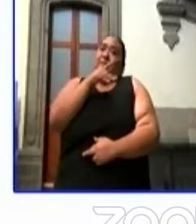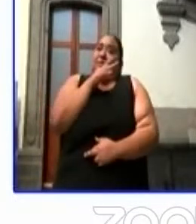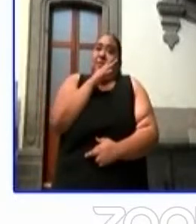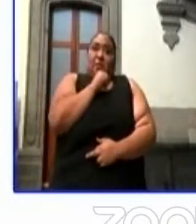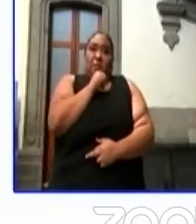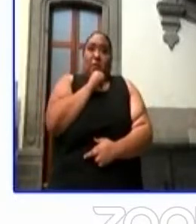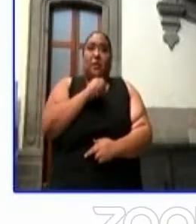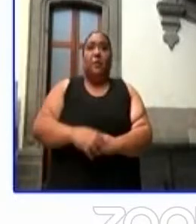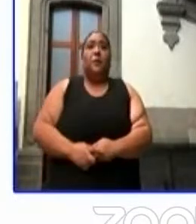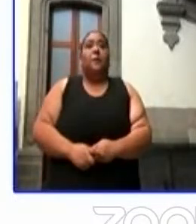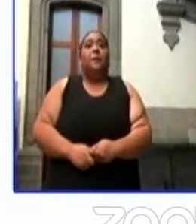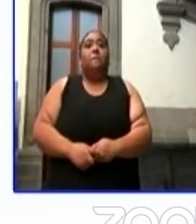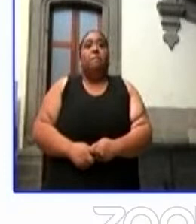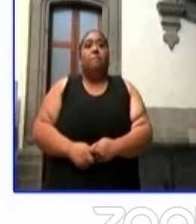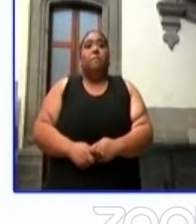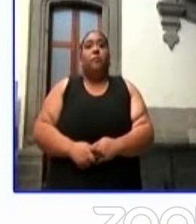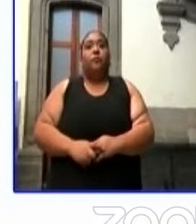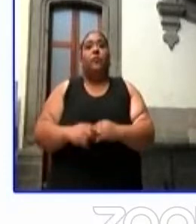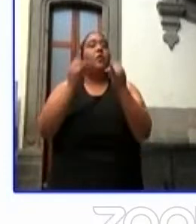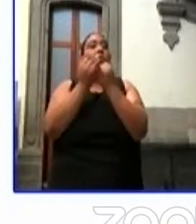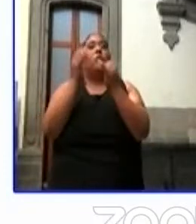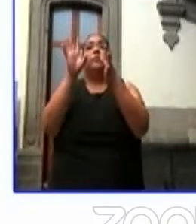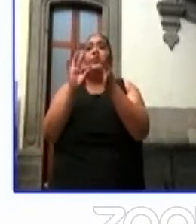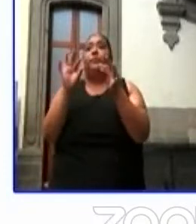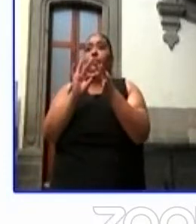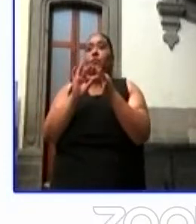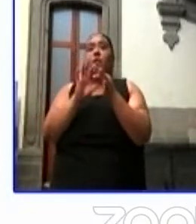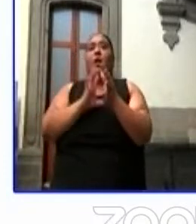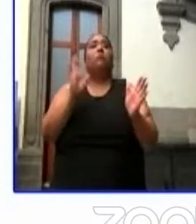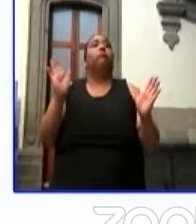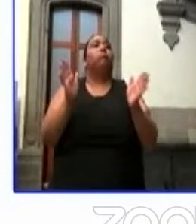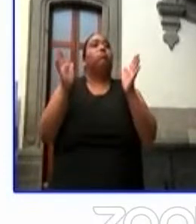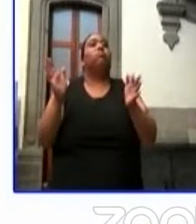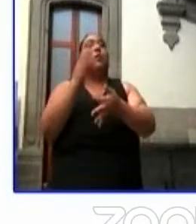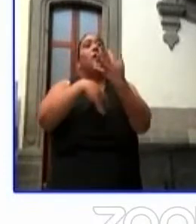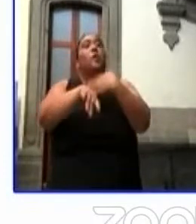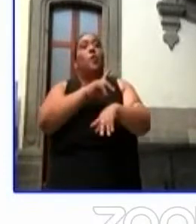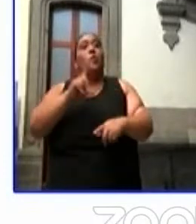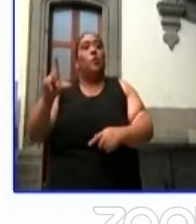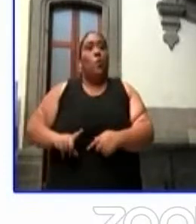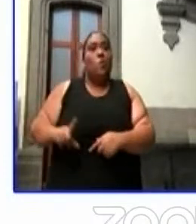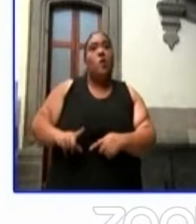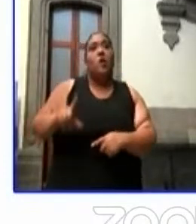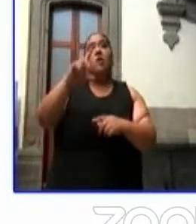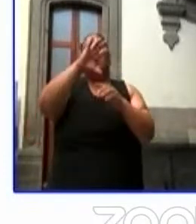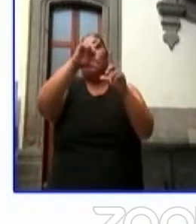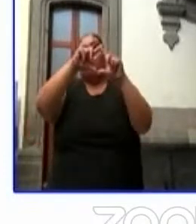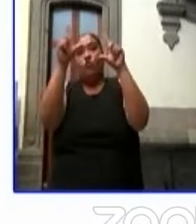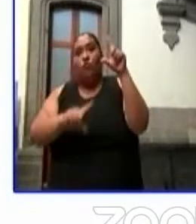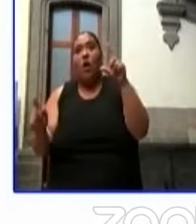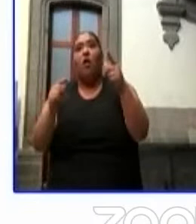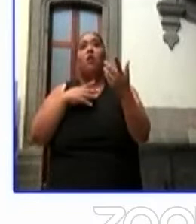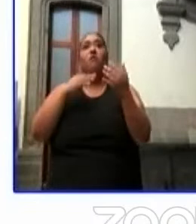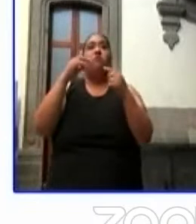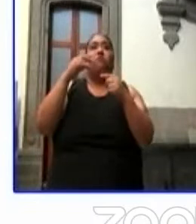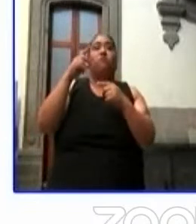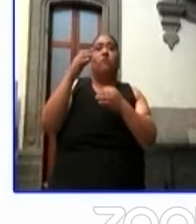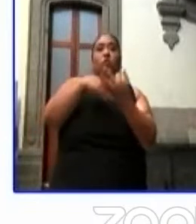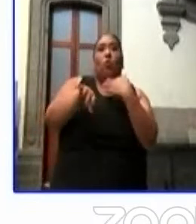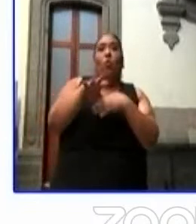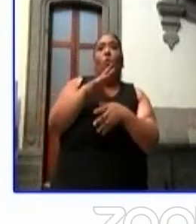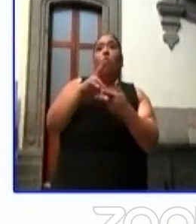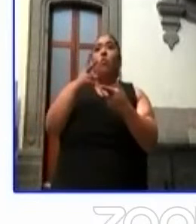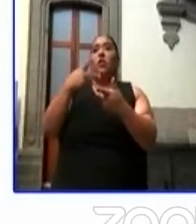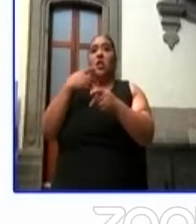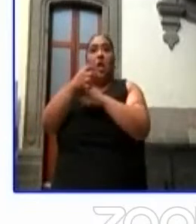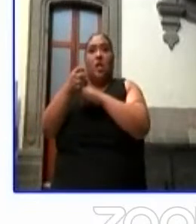Como ya les decía, pues incentivar a estos gobiernos federales y estatales, ¿no?, que estén en funciones durante los próximos 10 años, ¿no?, a